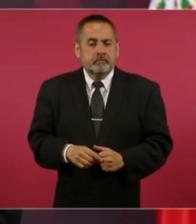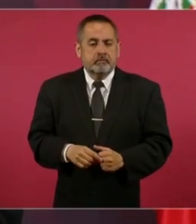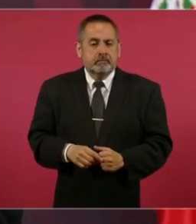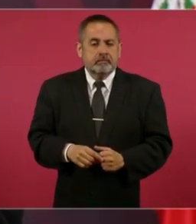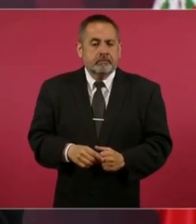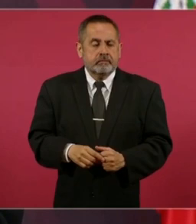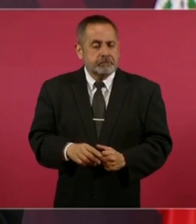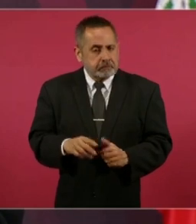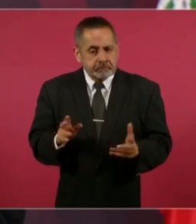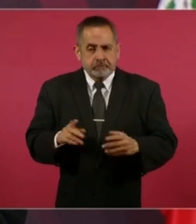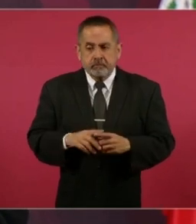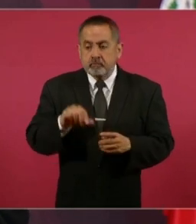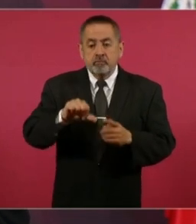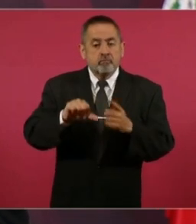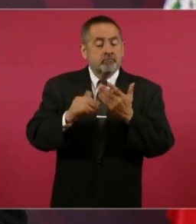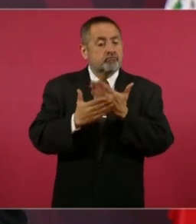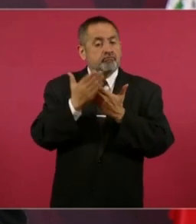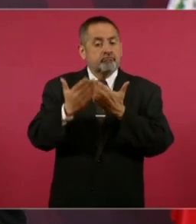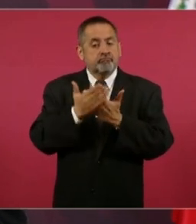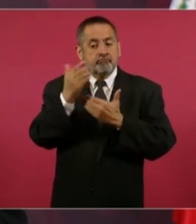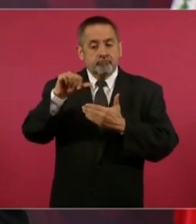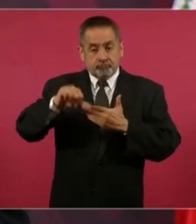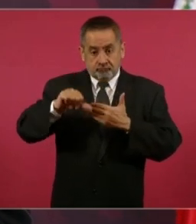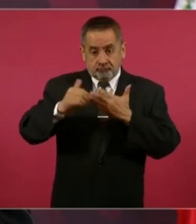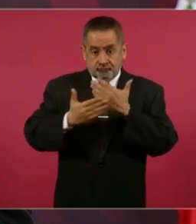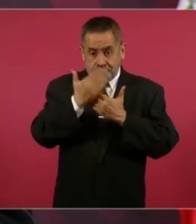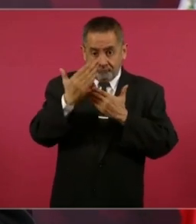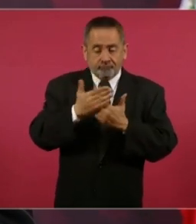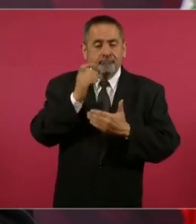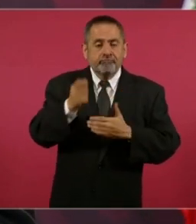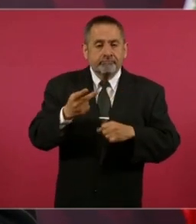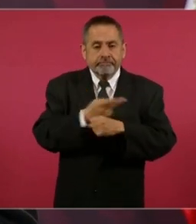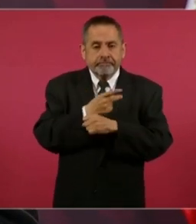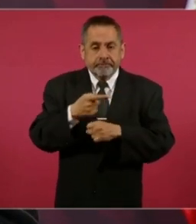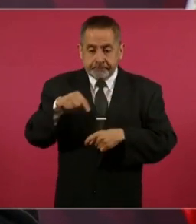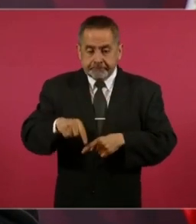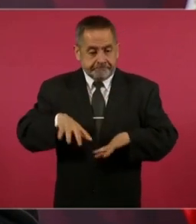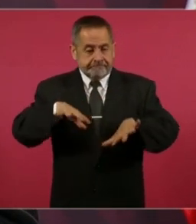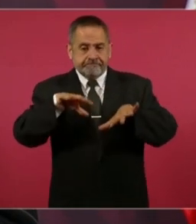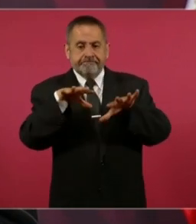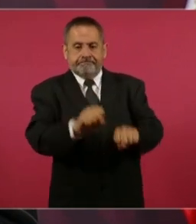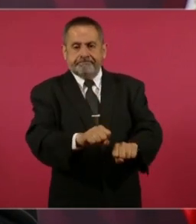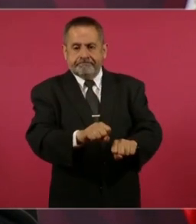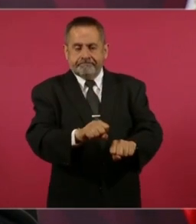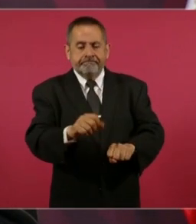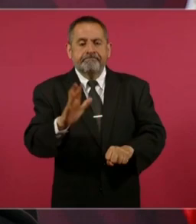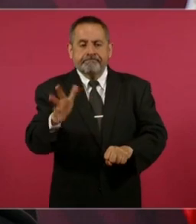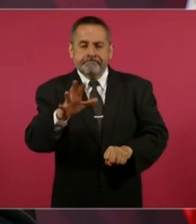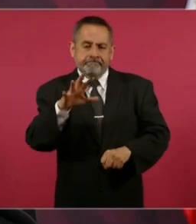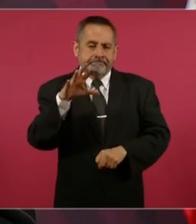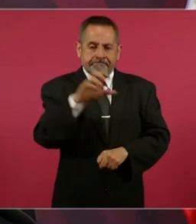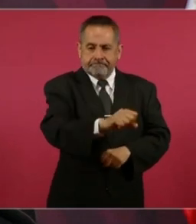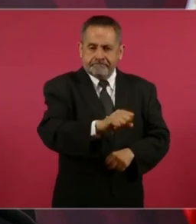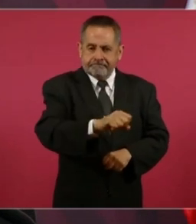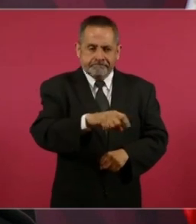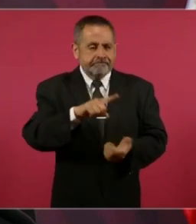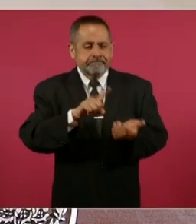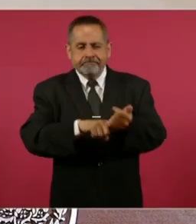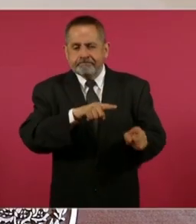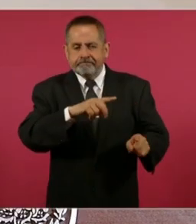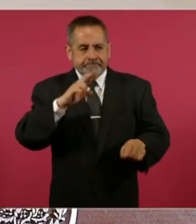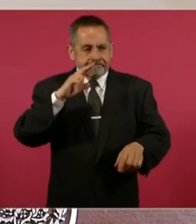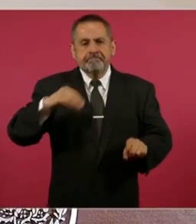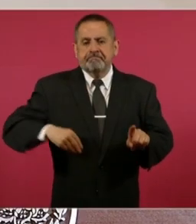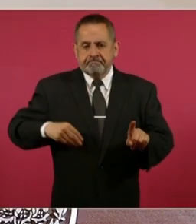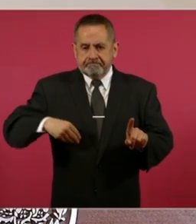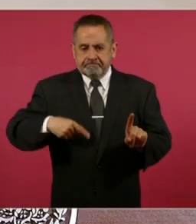poco hoy en la mañana se detuvo al presunto